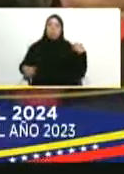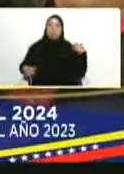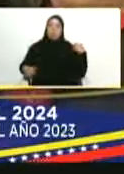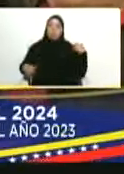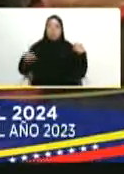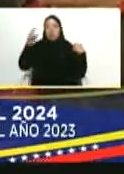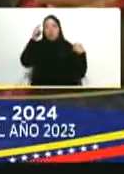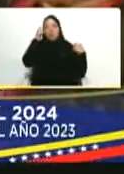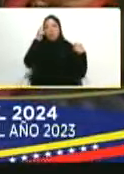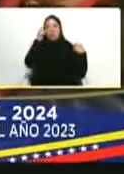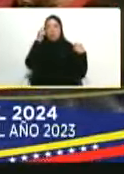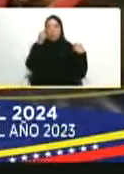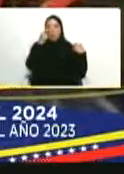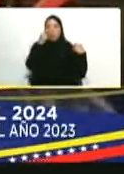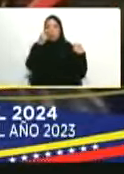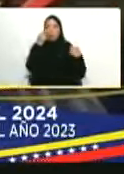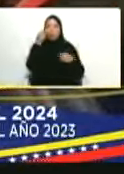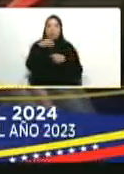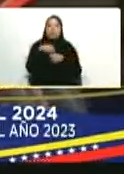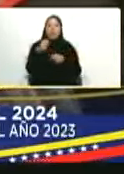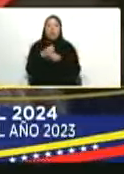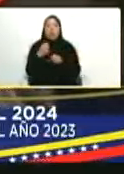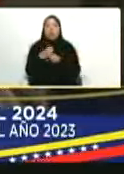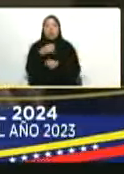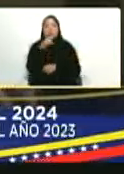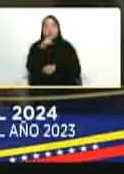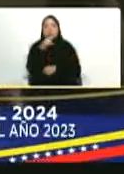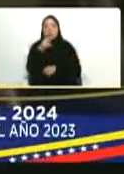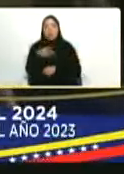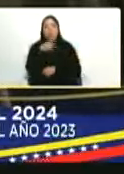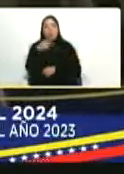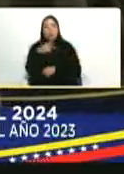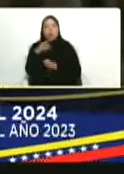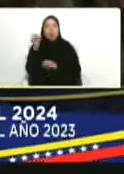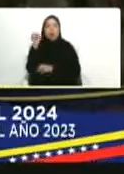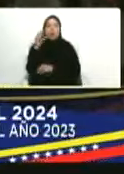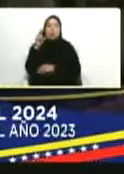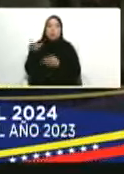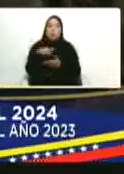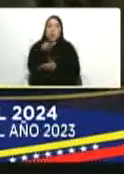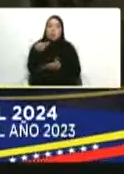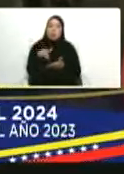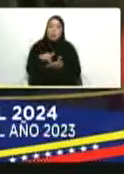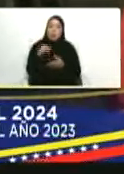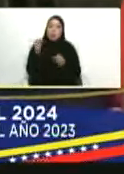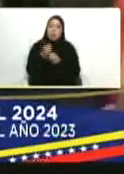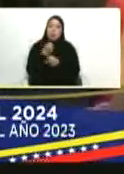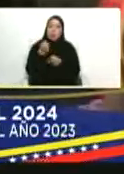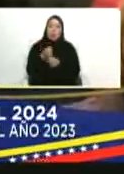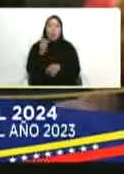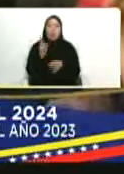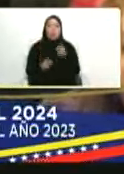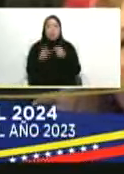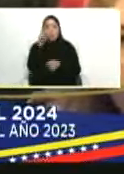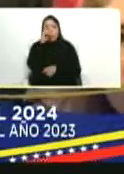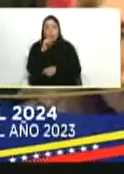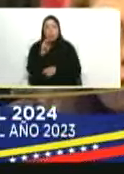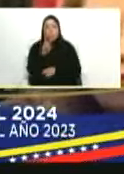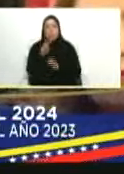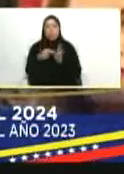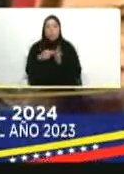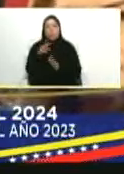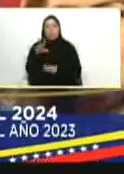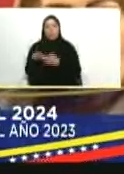de hoy dentro de este informe, la Comisión de Política Interior de la Asamblea Nacional trabajó durante el año 2023 en